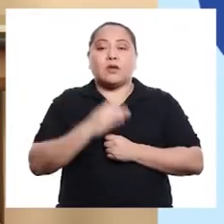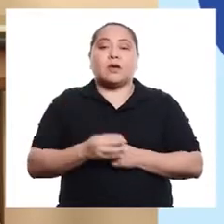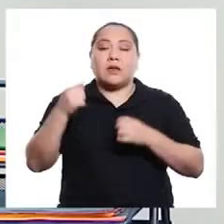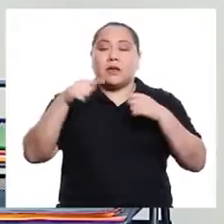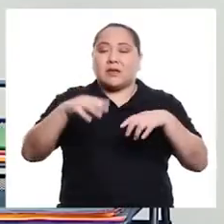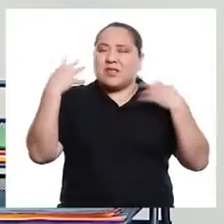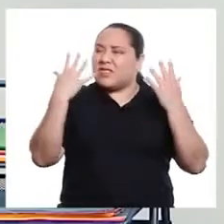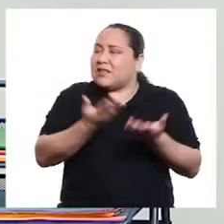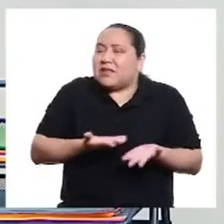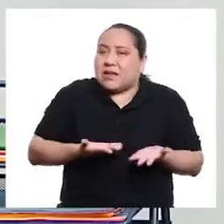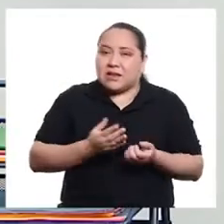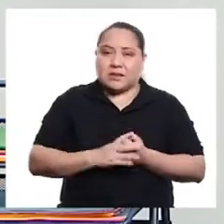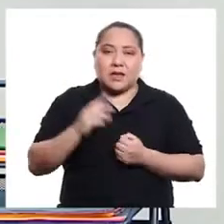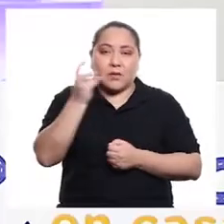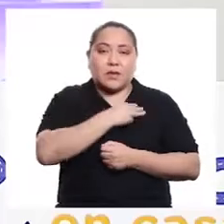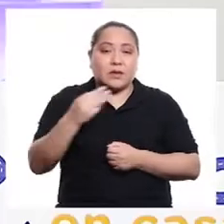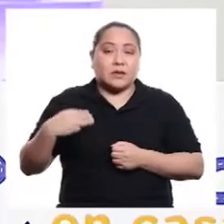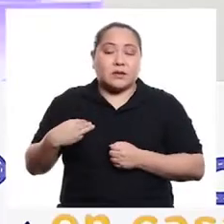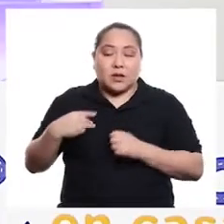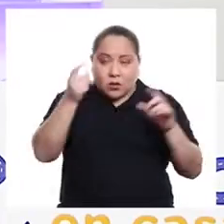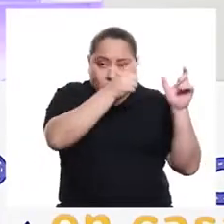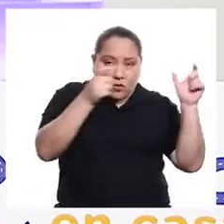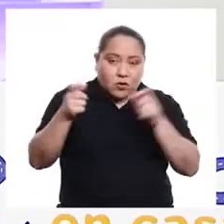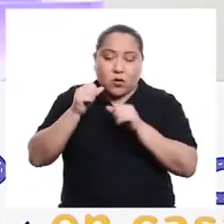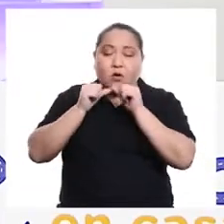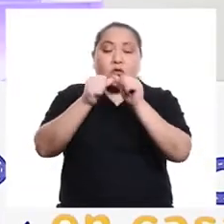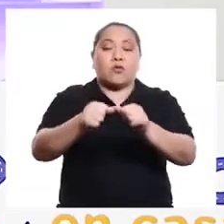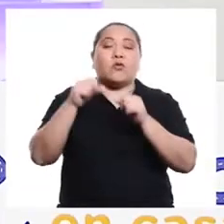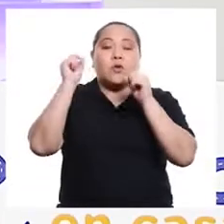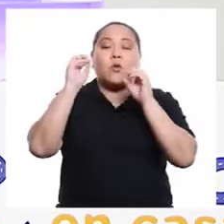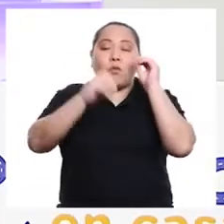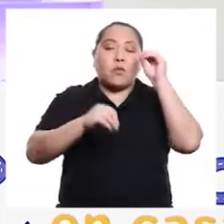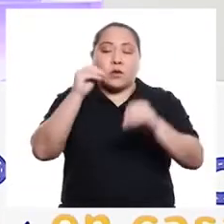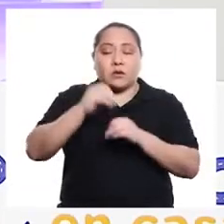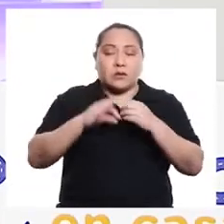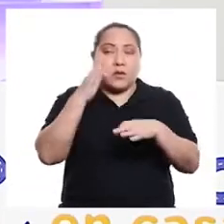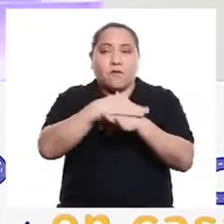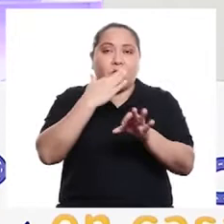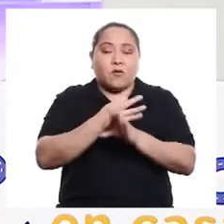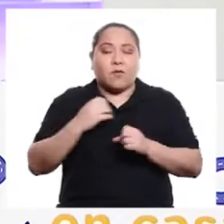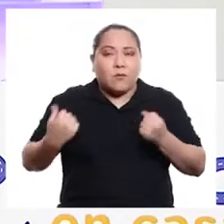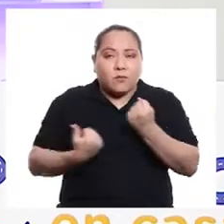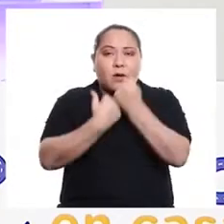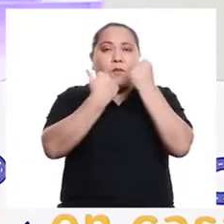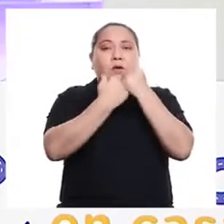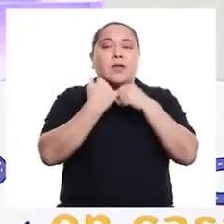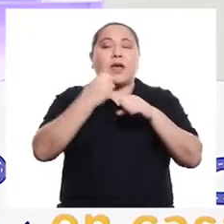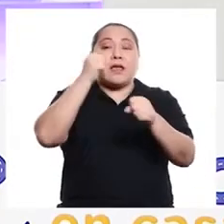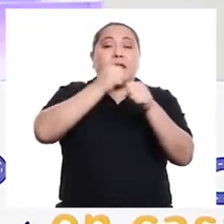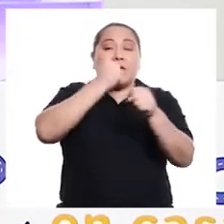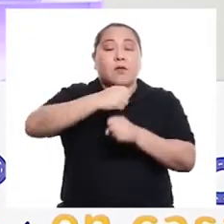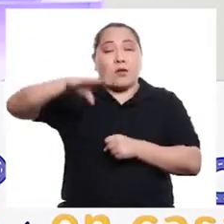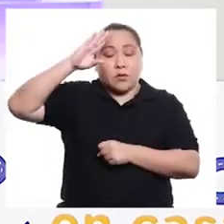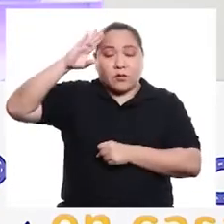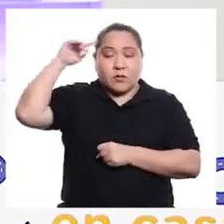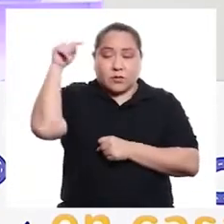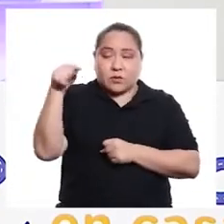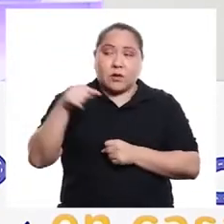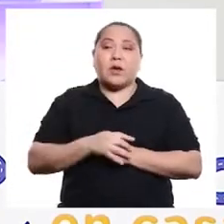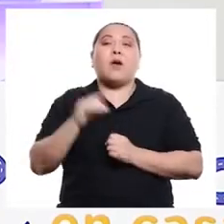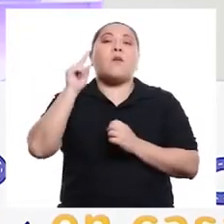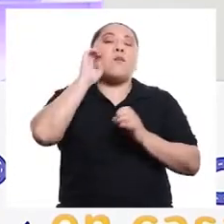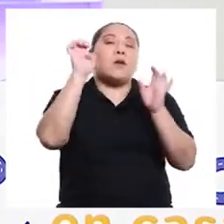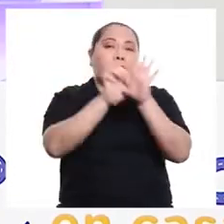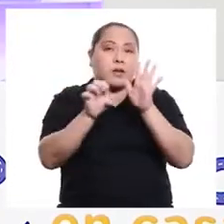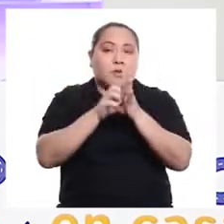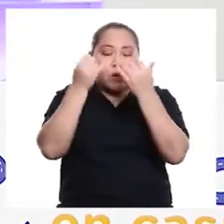emergencia. ¿Y eso de qué se trata? El Ministerio del Interior continúa con la implementación de medidas para reforzar el trabajo de la Policía Nacional